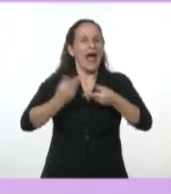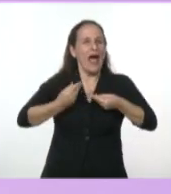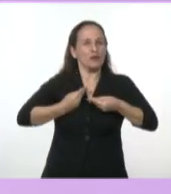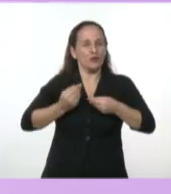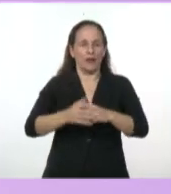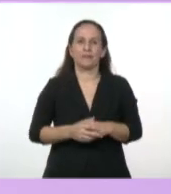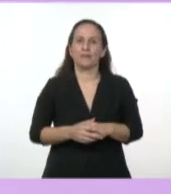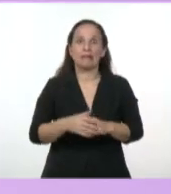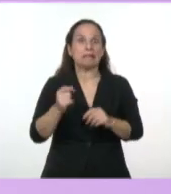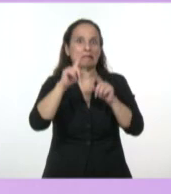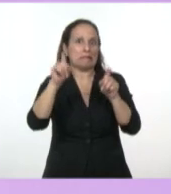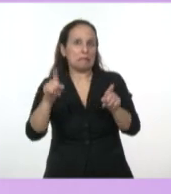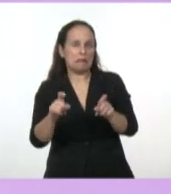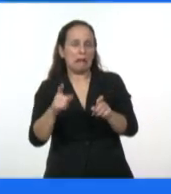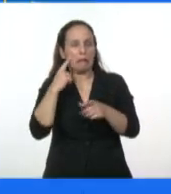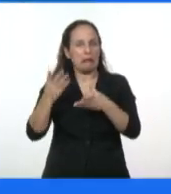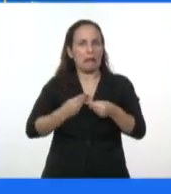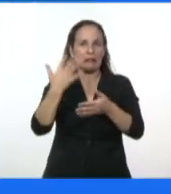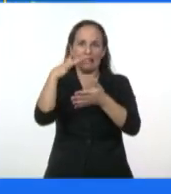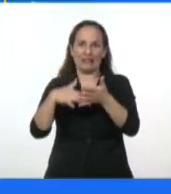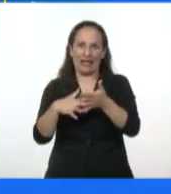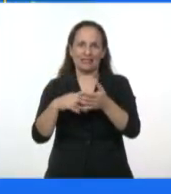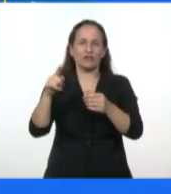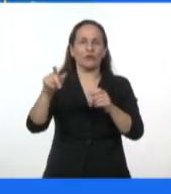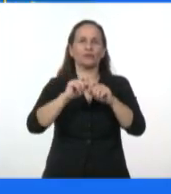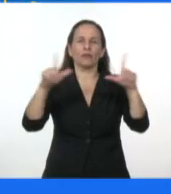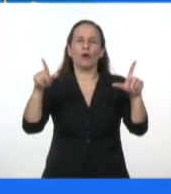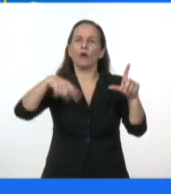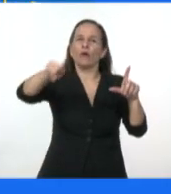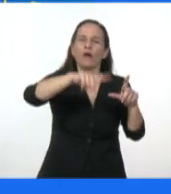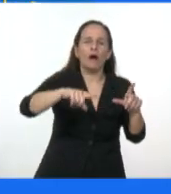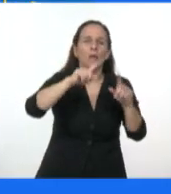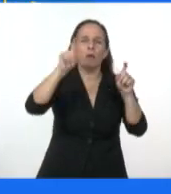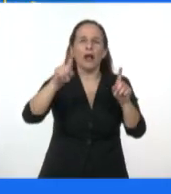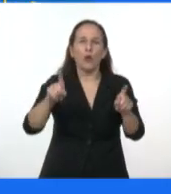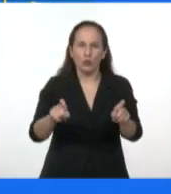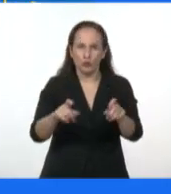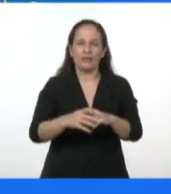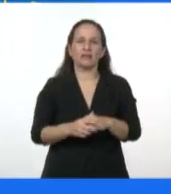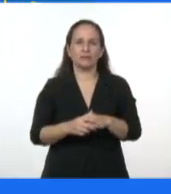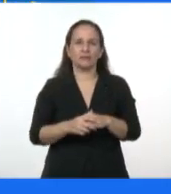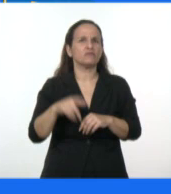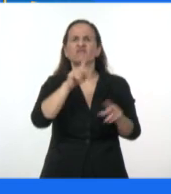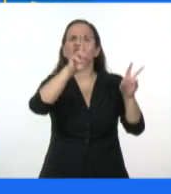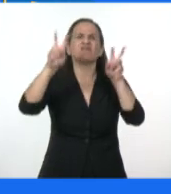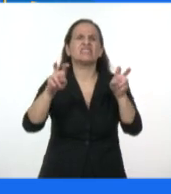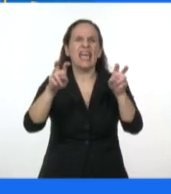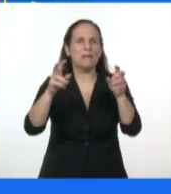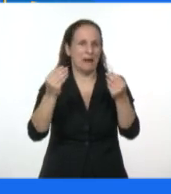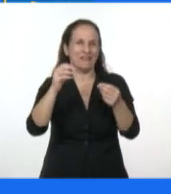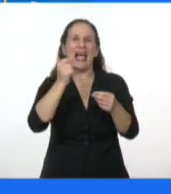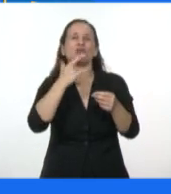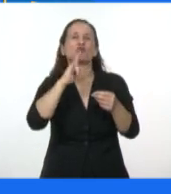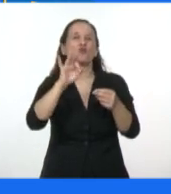Las preguntas guía, ¿eh? Vamos a leer un texto en el cual vamos a tratar de responder las siguientes preguntas. ¿Cuál es el tema, el asunto de la